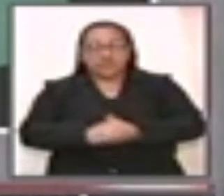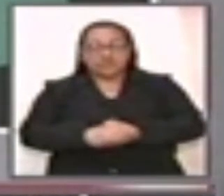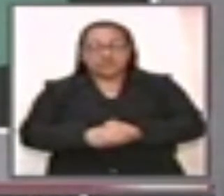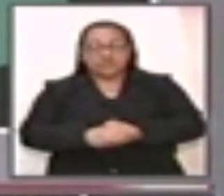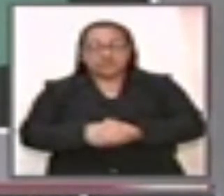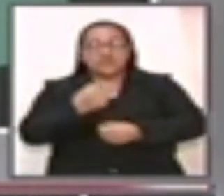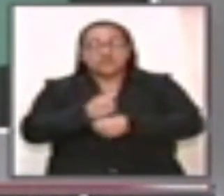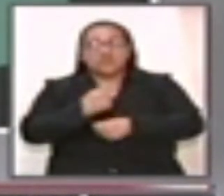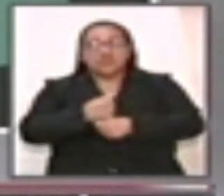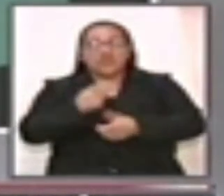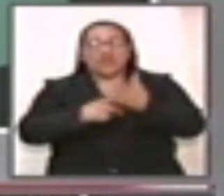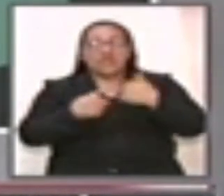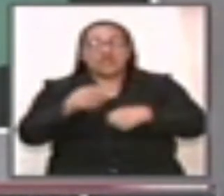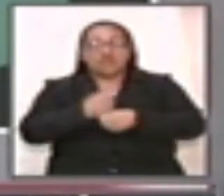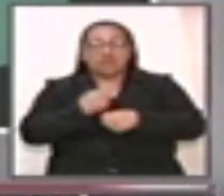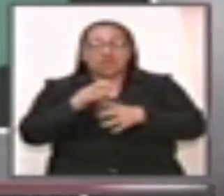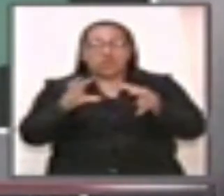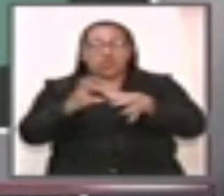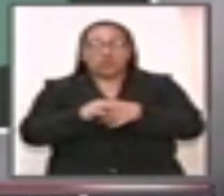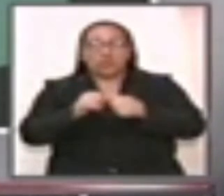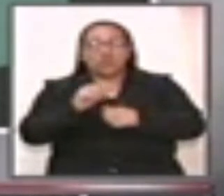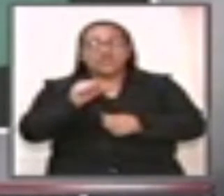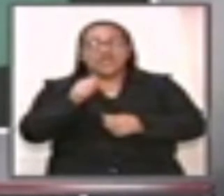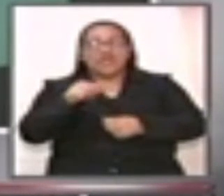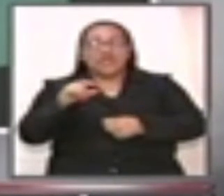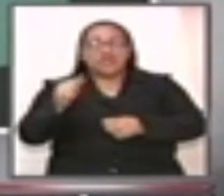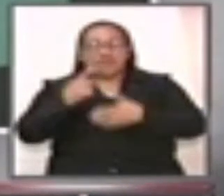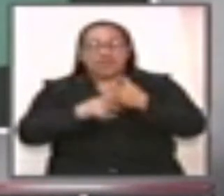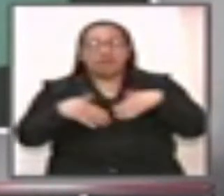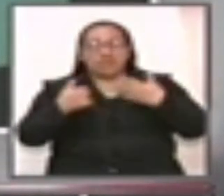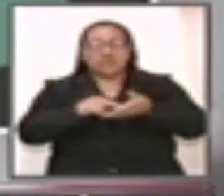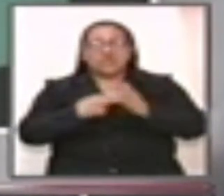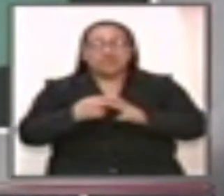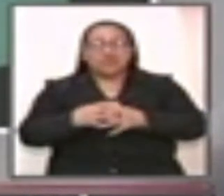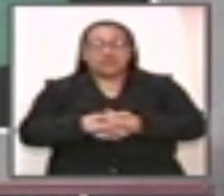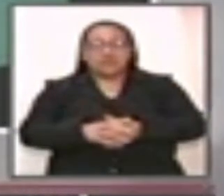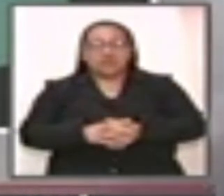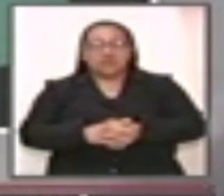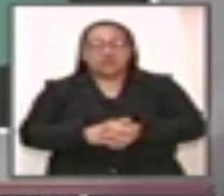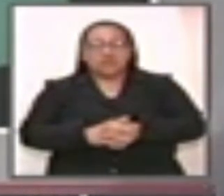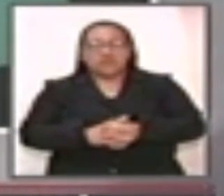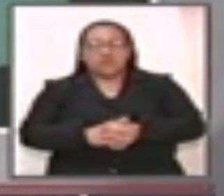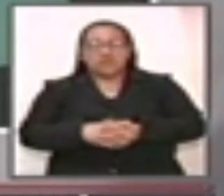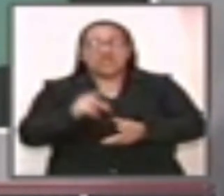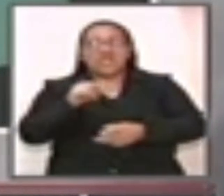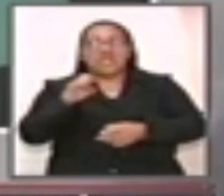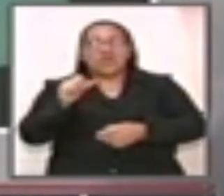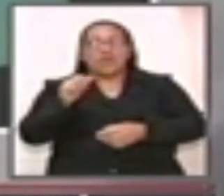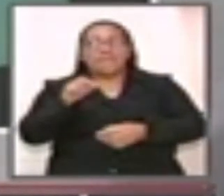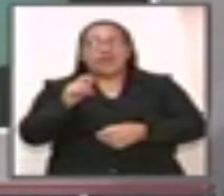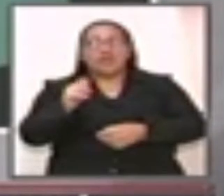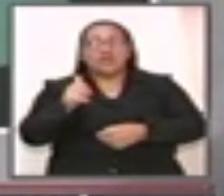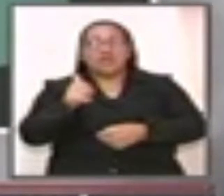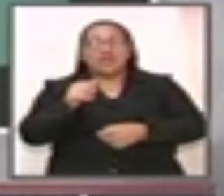de tareas en las que estamos trabajando de la mano con SENASA para poder lograr que productos como quinoa, palta,